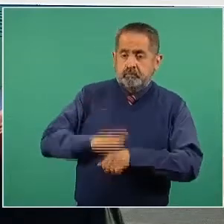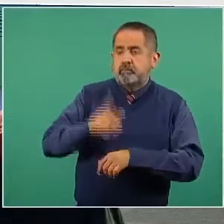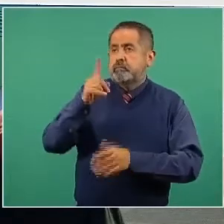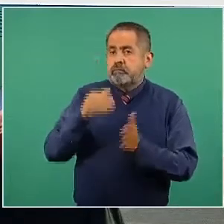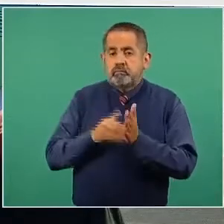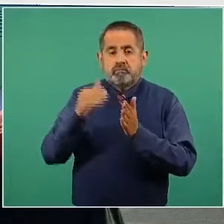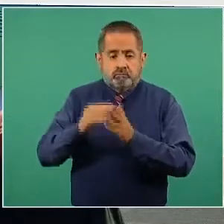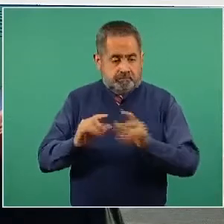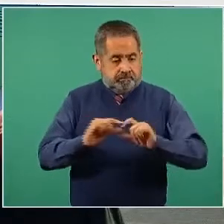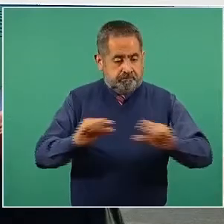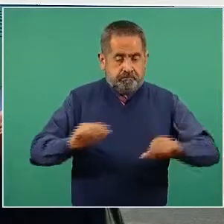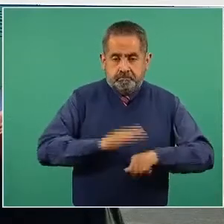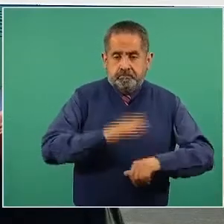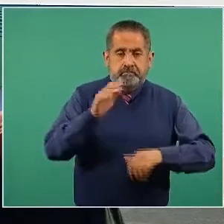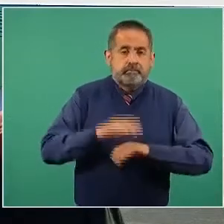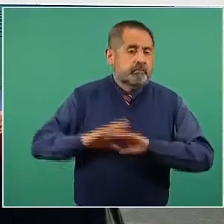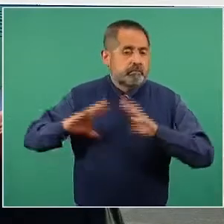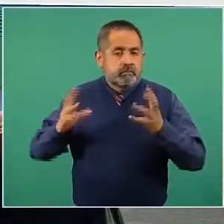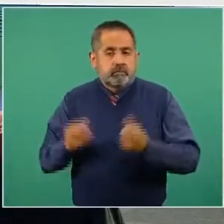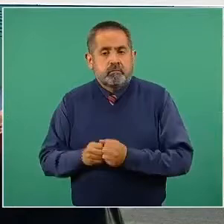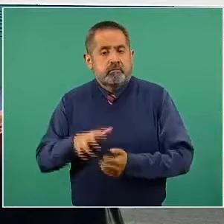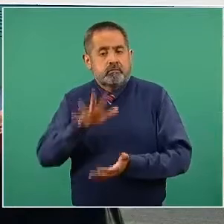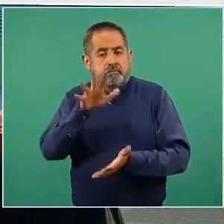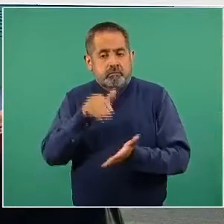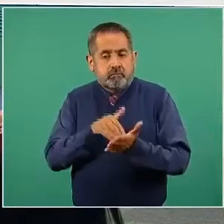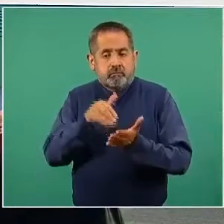millón de dosis, un total de